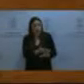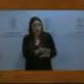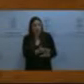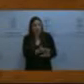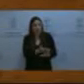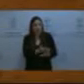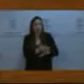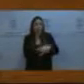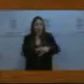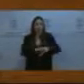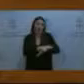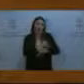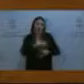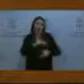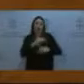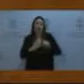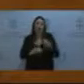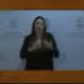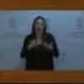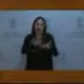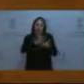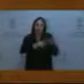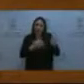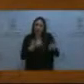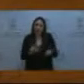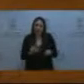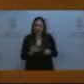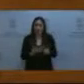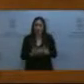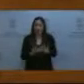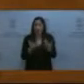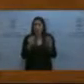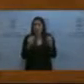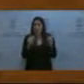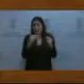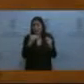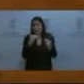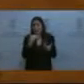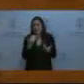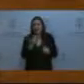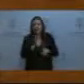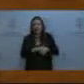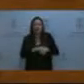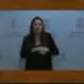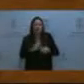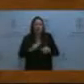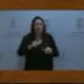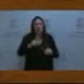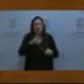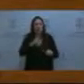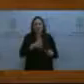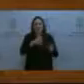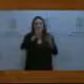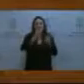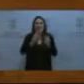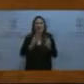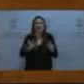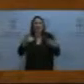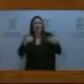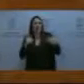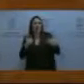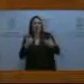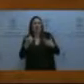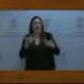del Gobierno de la Nación. No utilicemos, y termino ya, el tiempo para abordar cuestiones competenciales, el tiempo en esta comunidad autónoma,